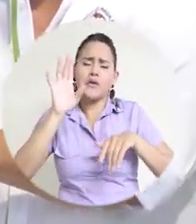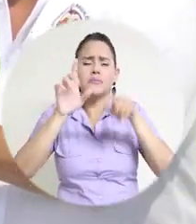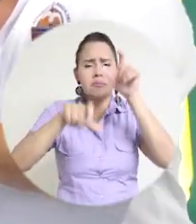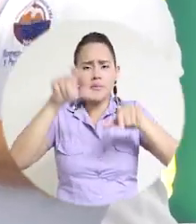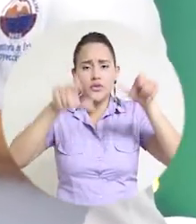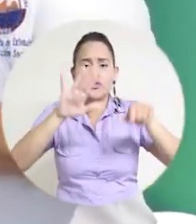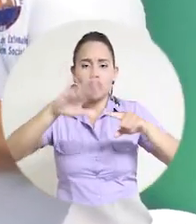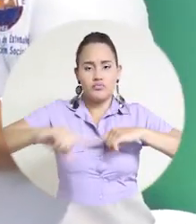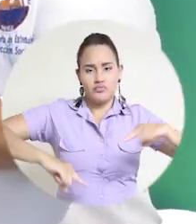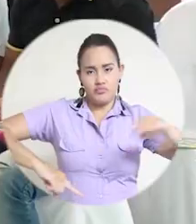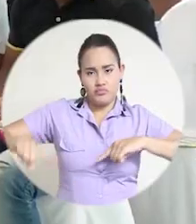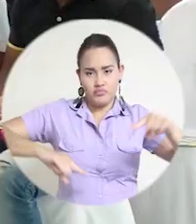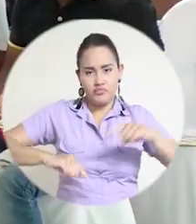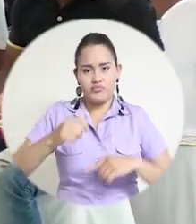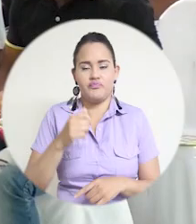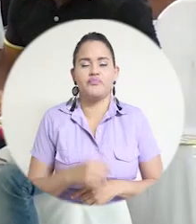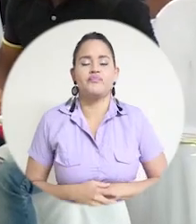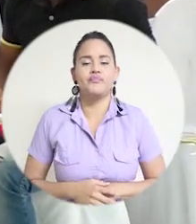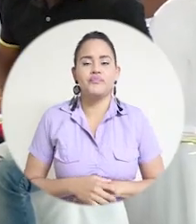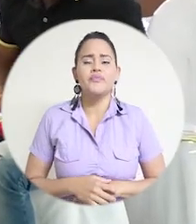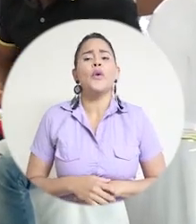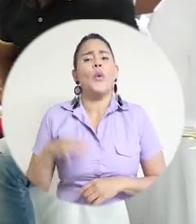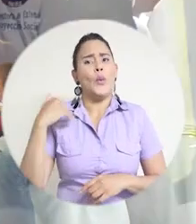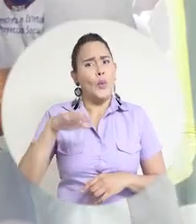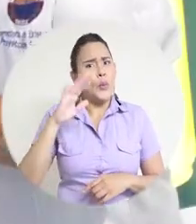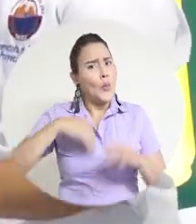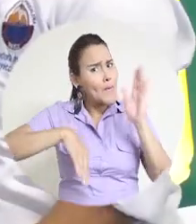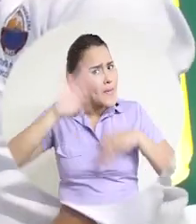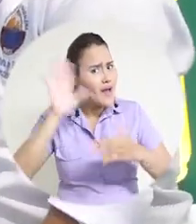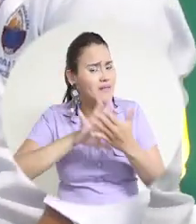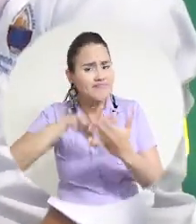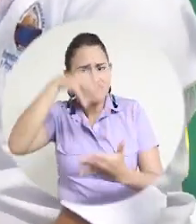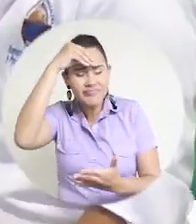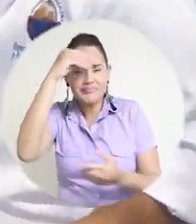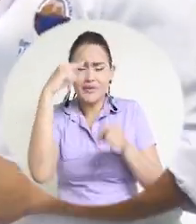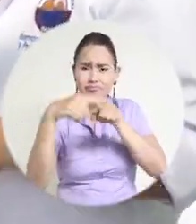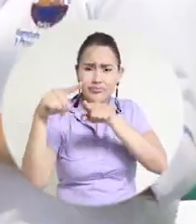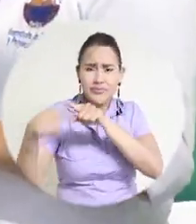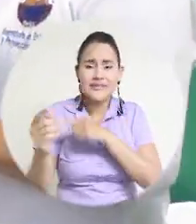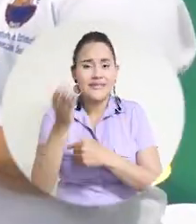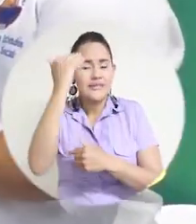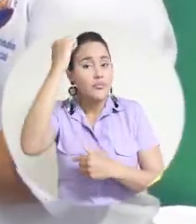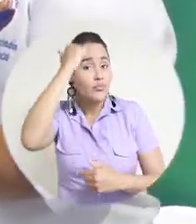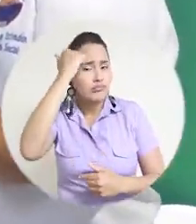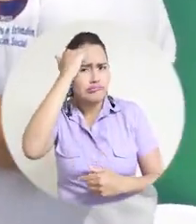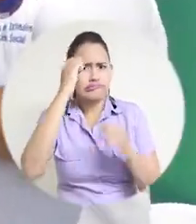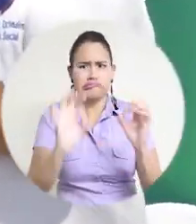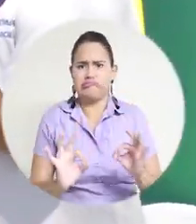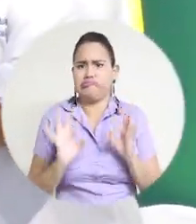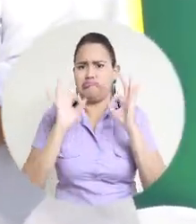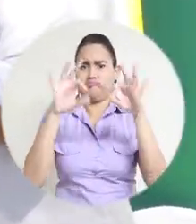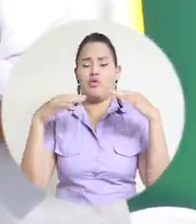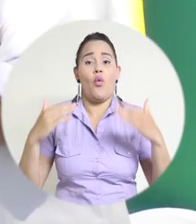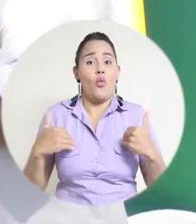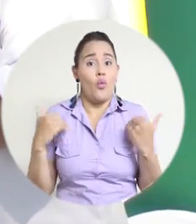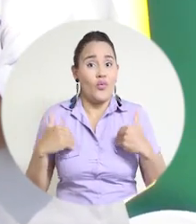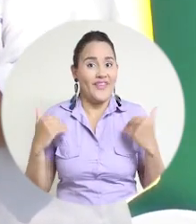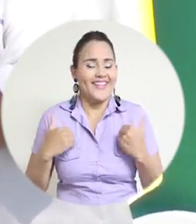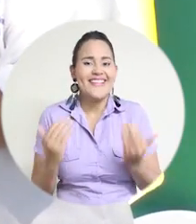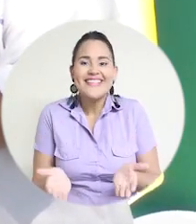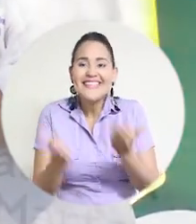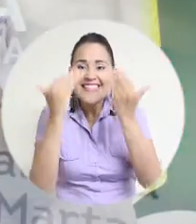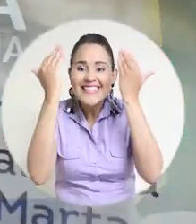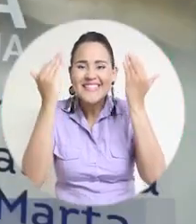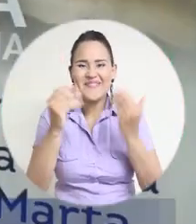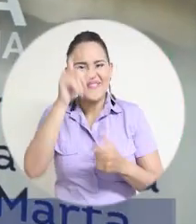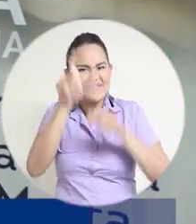funcionarios del centro carcelario. Y yo aprendí muchísimas cosas, todos los profesores excelentes. Fue un honor que esas personas